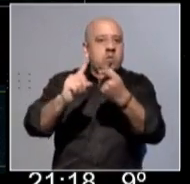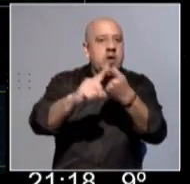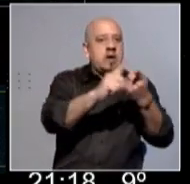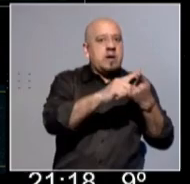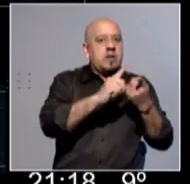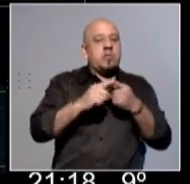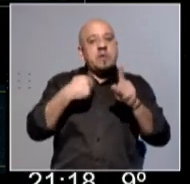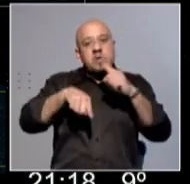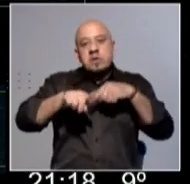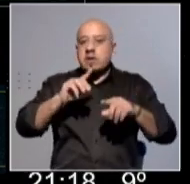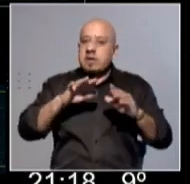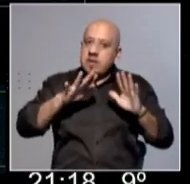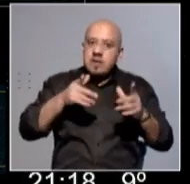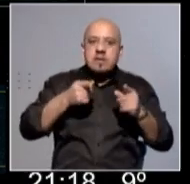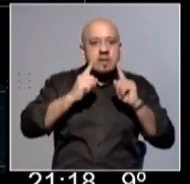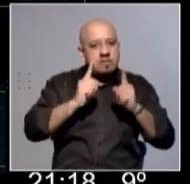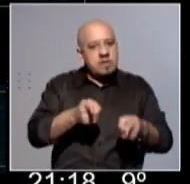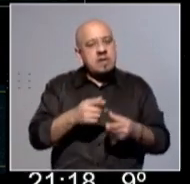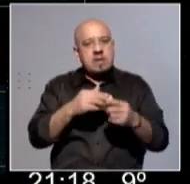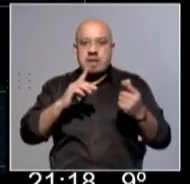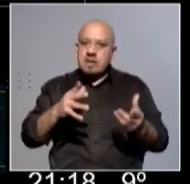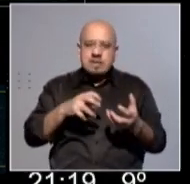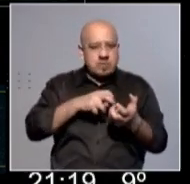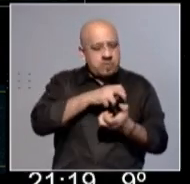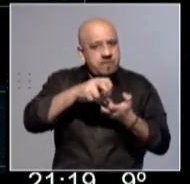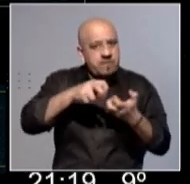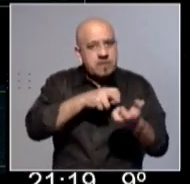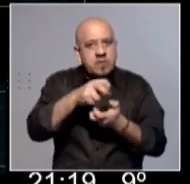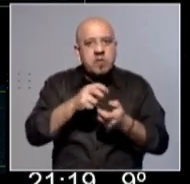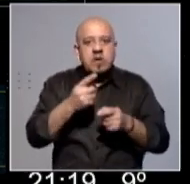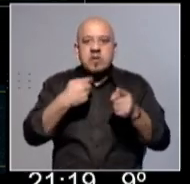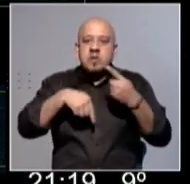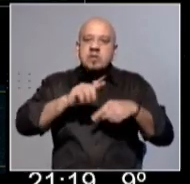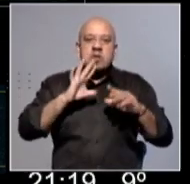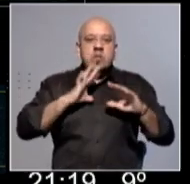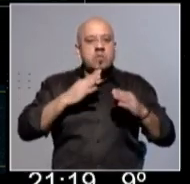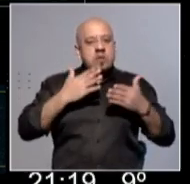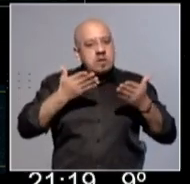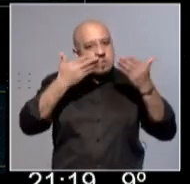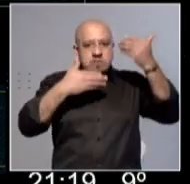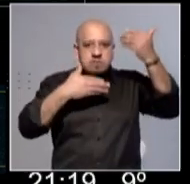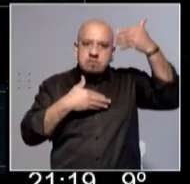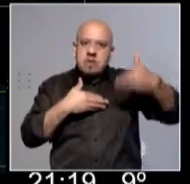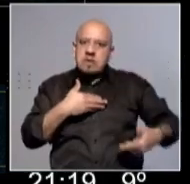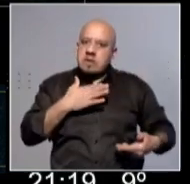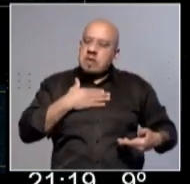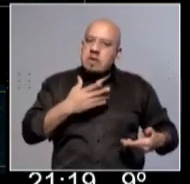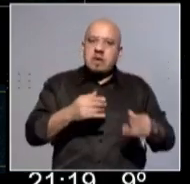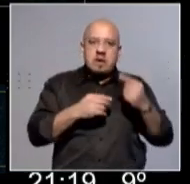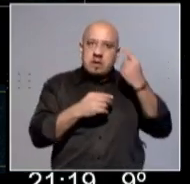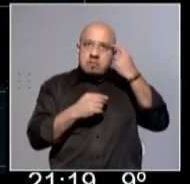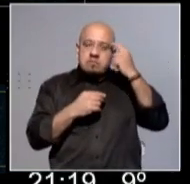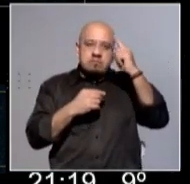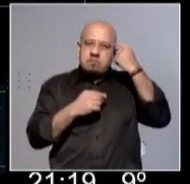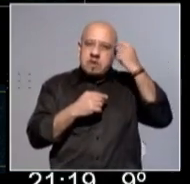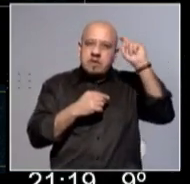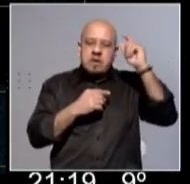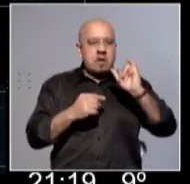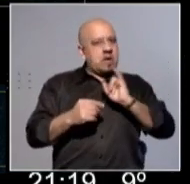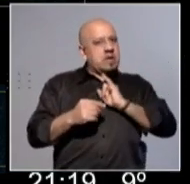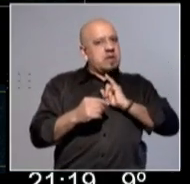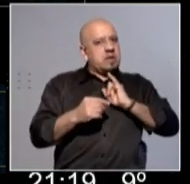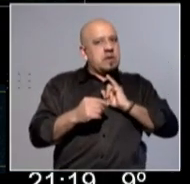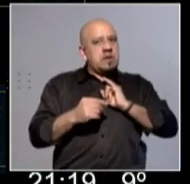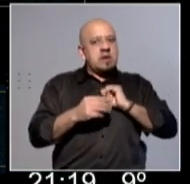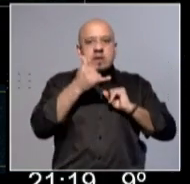era conflicto. Y que una posición ideológica formada tenía que asumir ambas dimensiones a